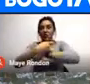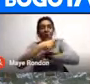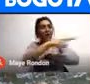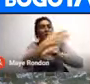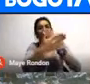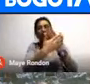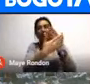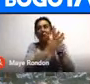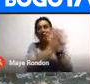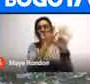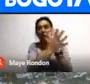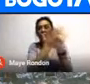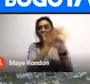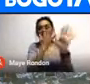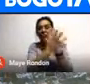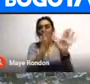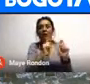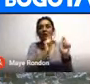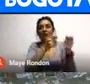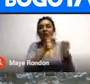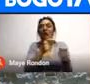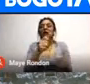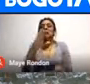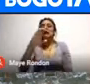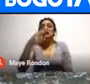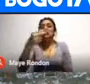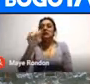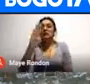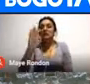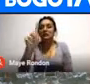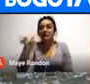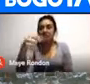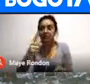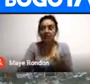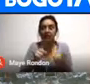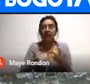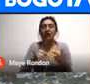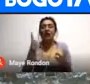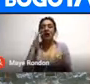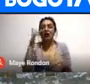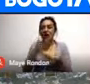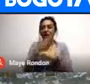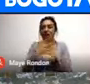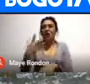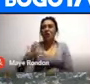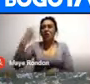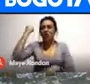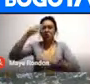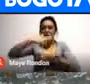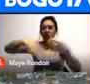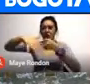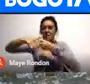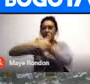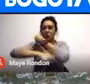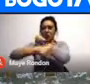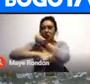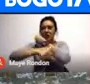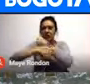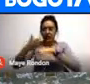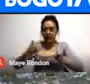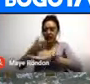contado Que los muiscas Son llamados También chipchas Que habitaron Que el altiplano Cundividacense Desde el siglo VI Después de Cristo